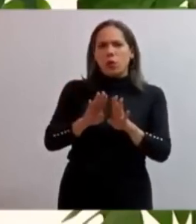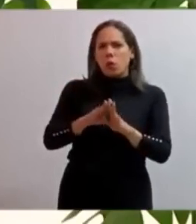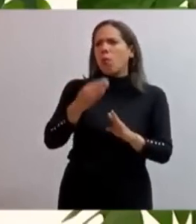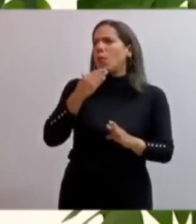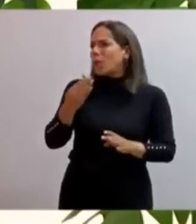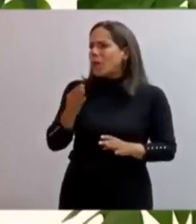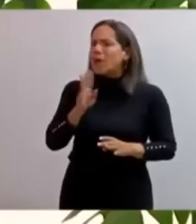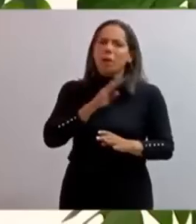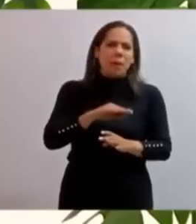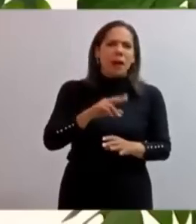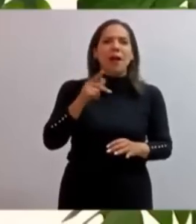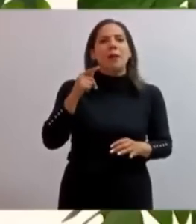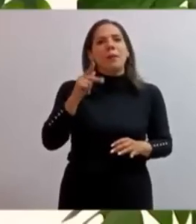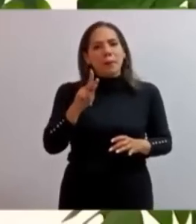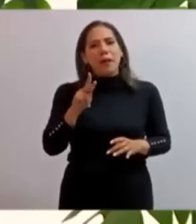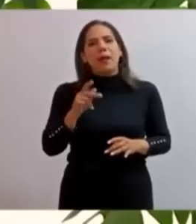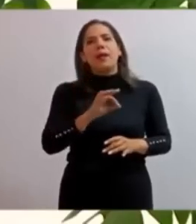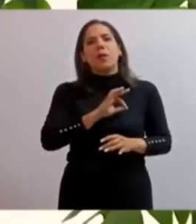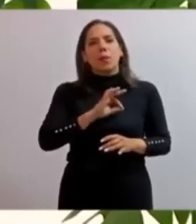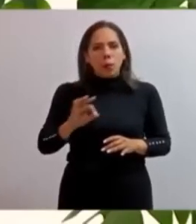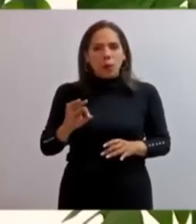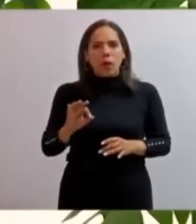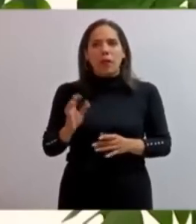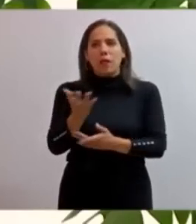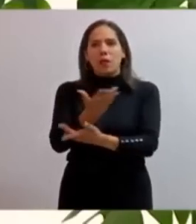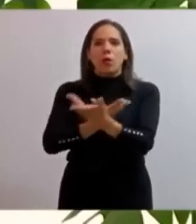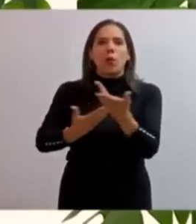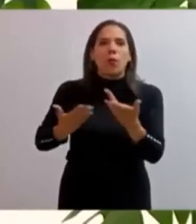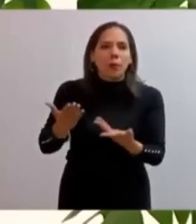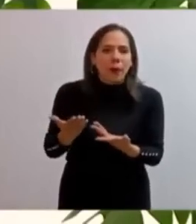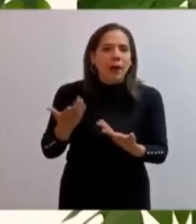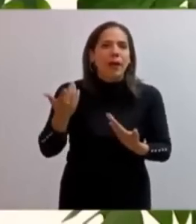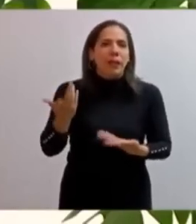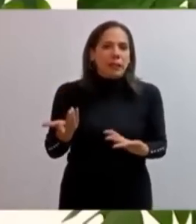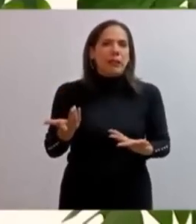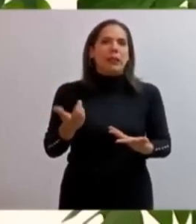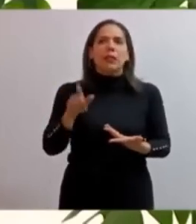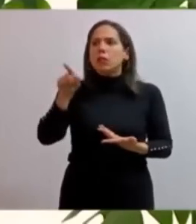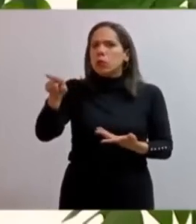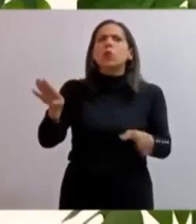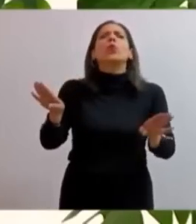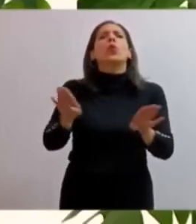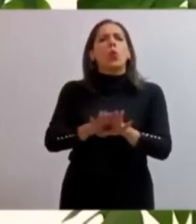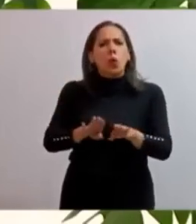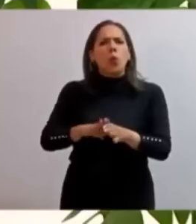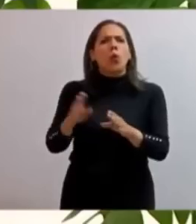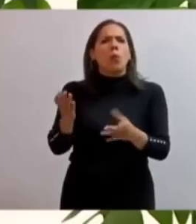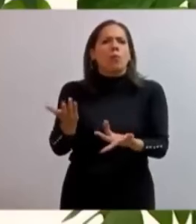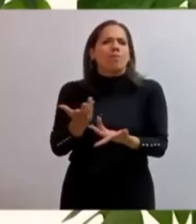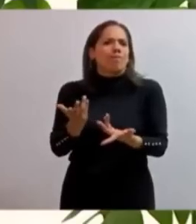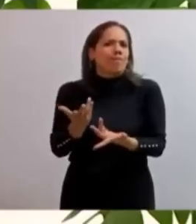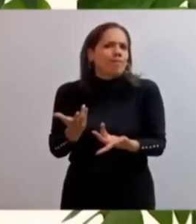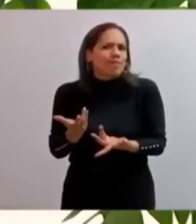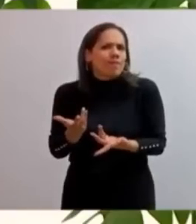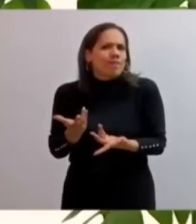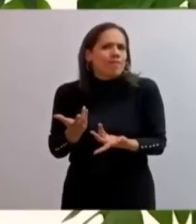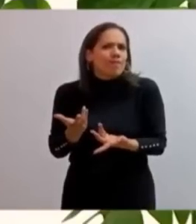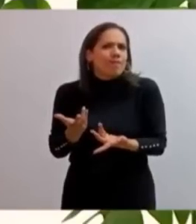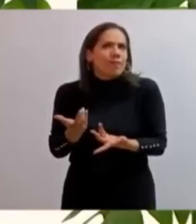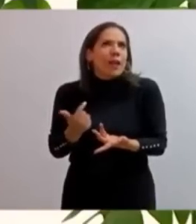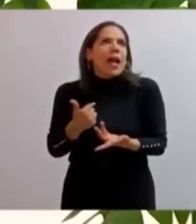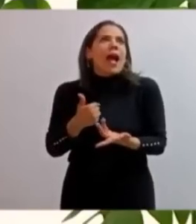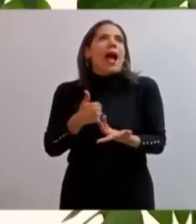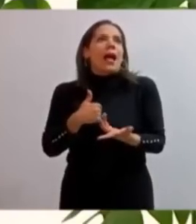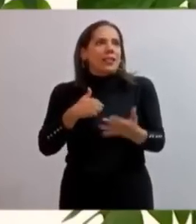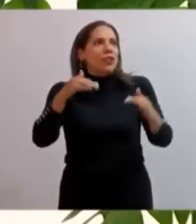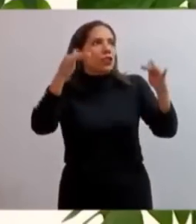mal, etcétera, puede ser, porque entonces puede abrirse la pregunta, ¿cómo le estás haciendo? ¿Cómo te estás relacionando con